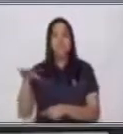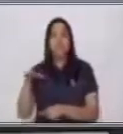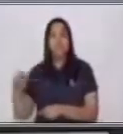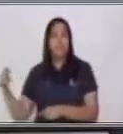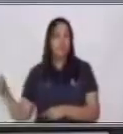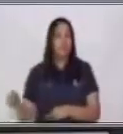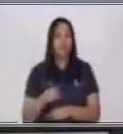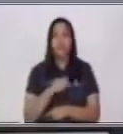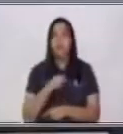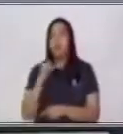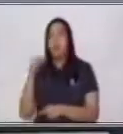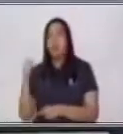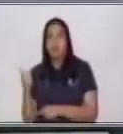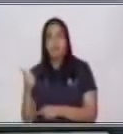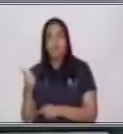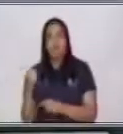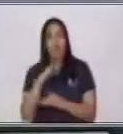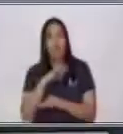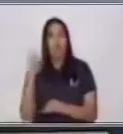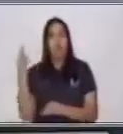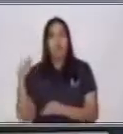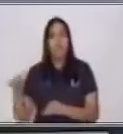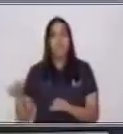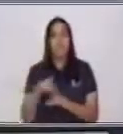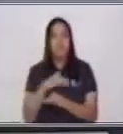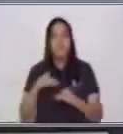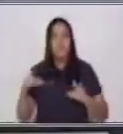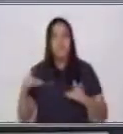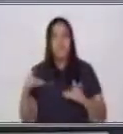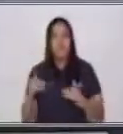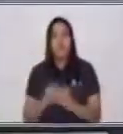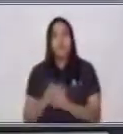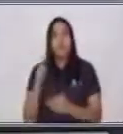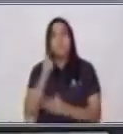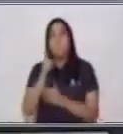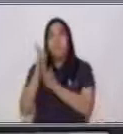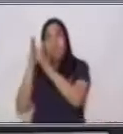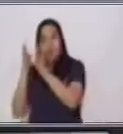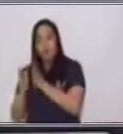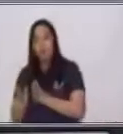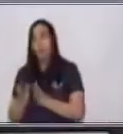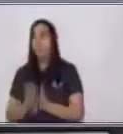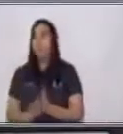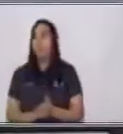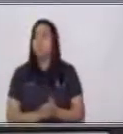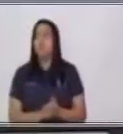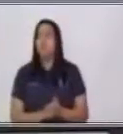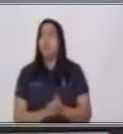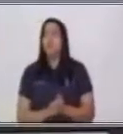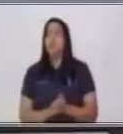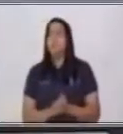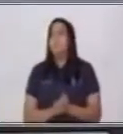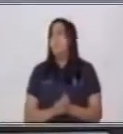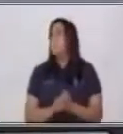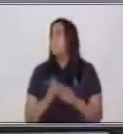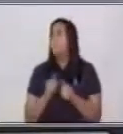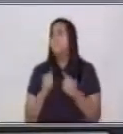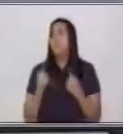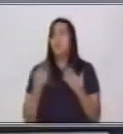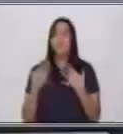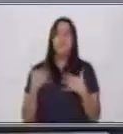7/16 por menos 3. Tengamos cuidado con el fin. Más por menos, menos. Y